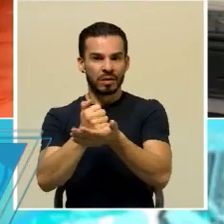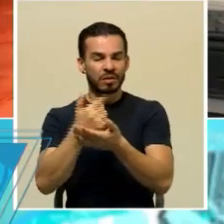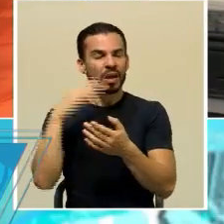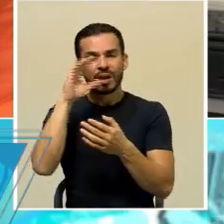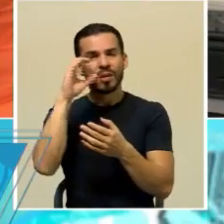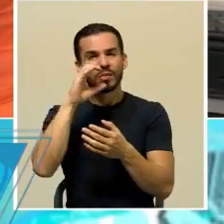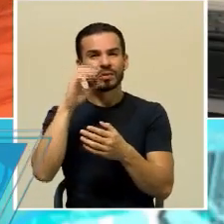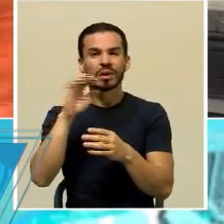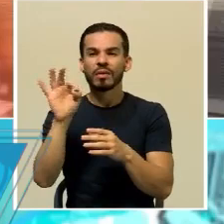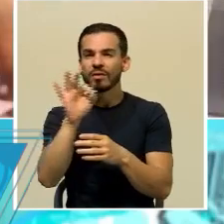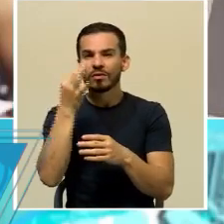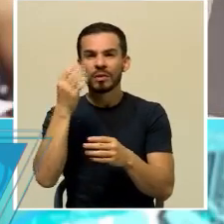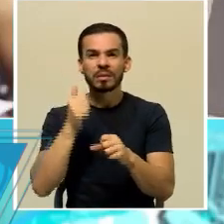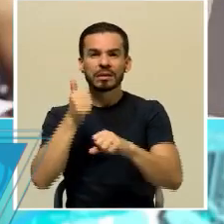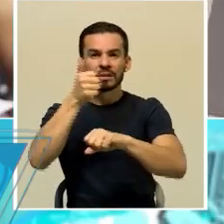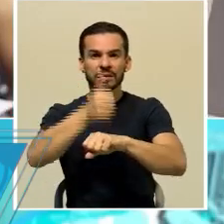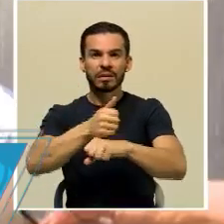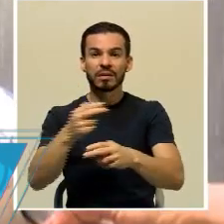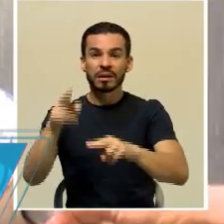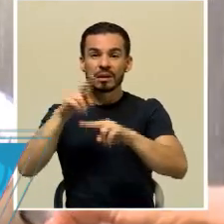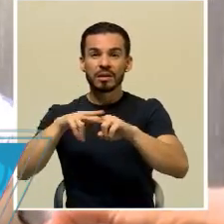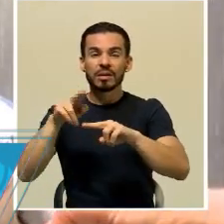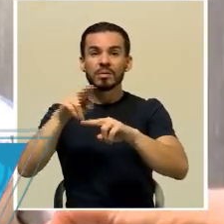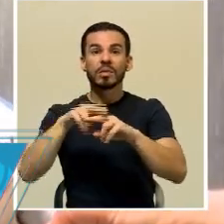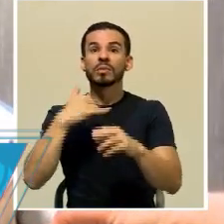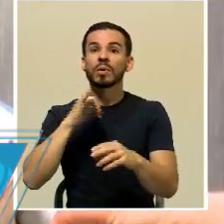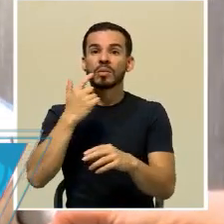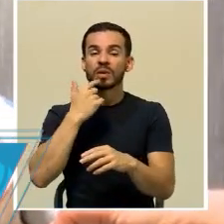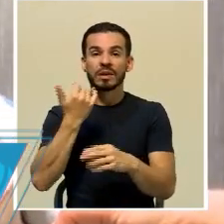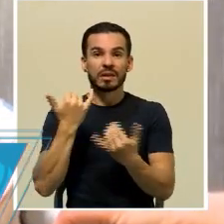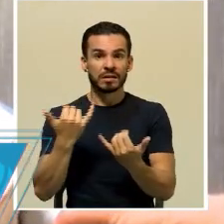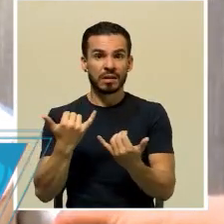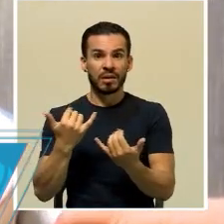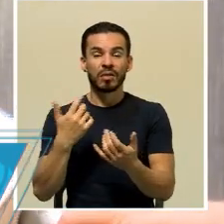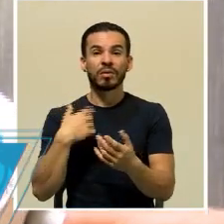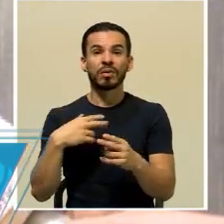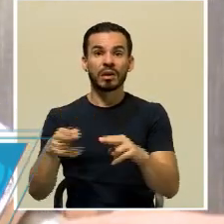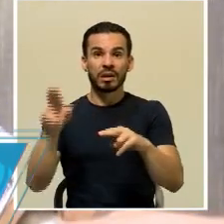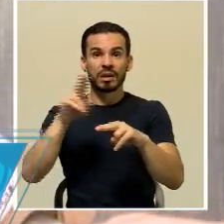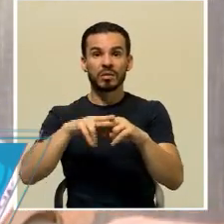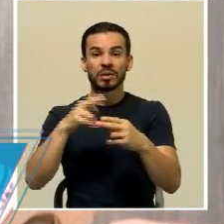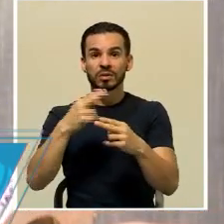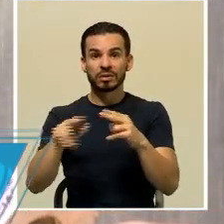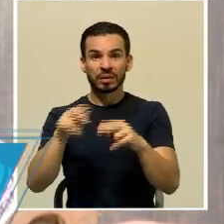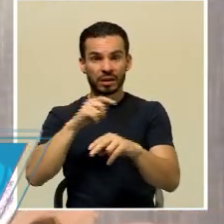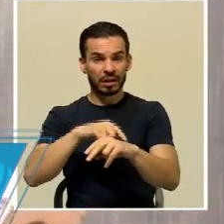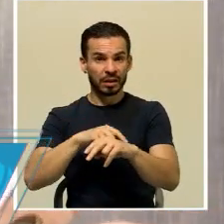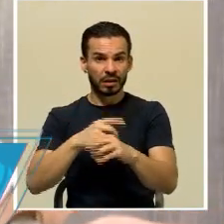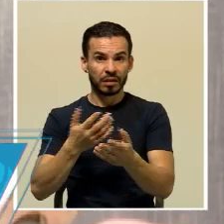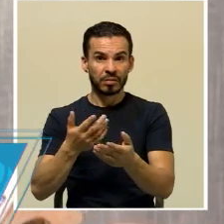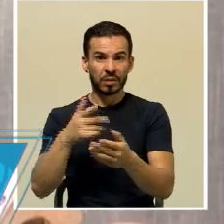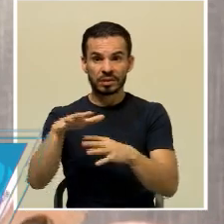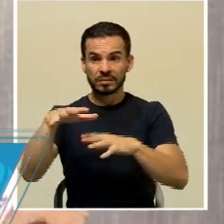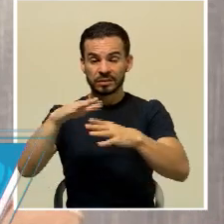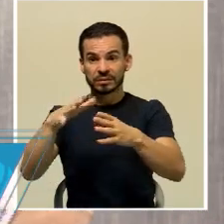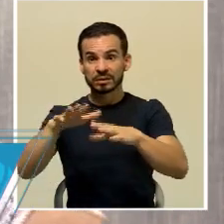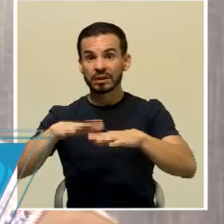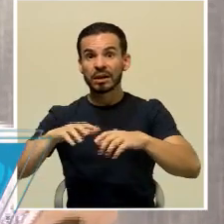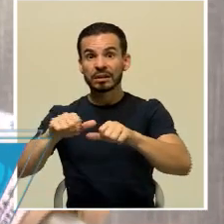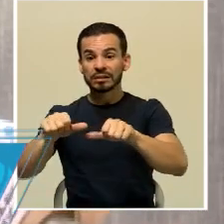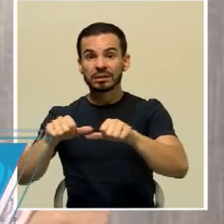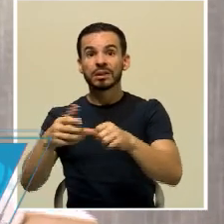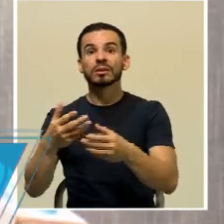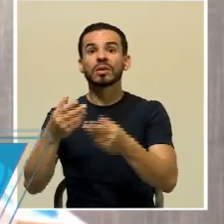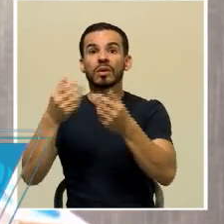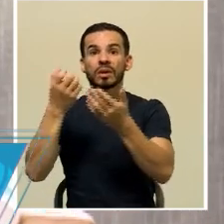buscar formas de establecer impuestos, pero como mencionaba ahora, o que son impuestos temporales a estos sectores económicos que